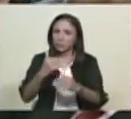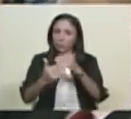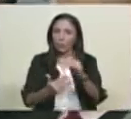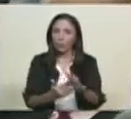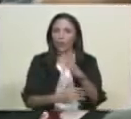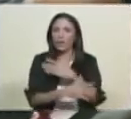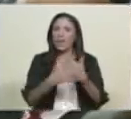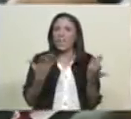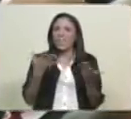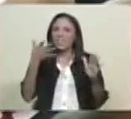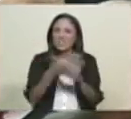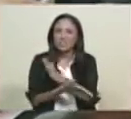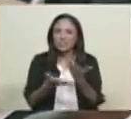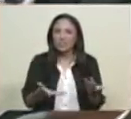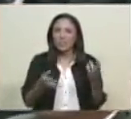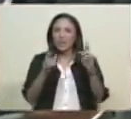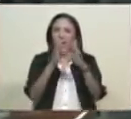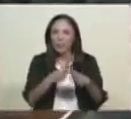de república,